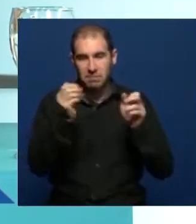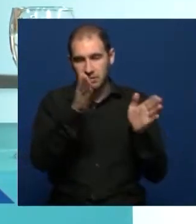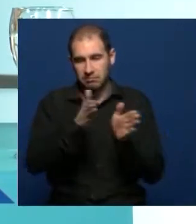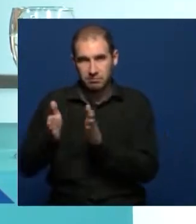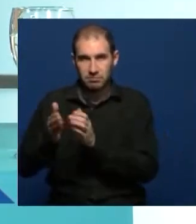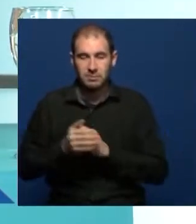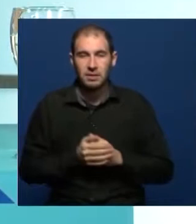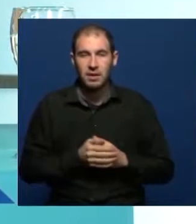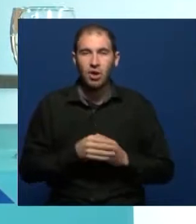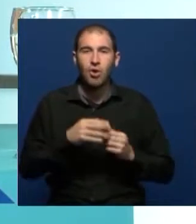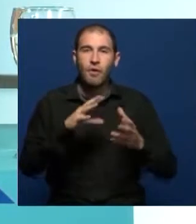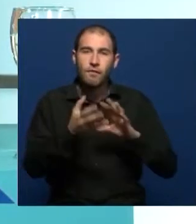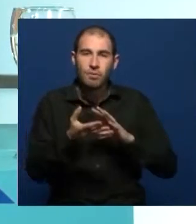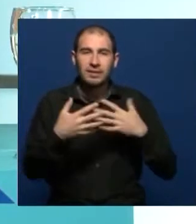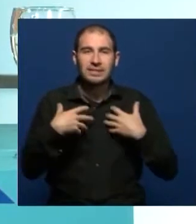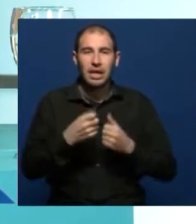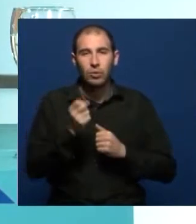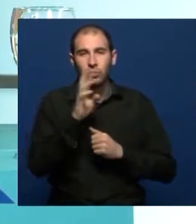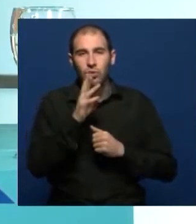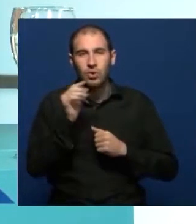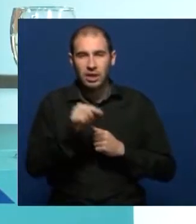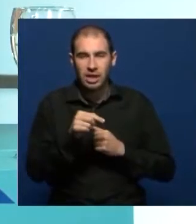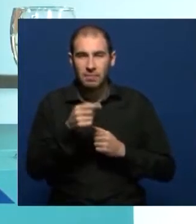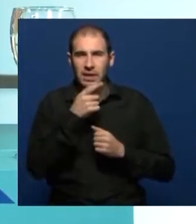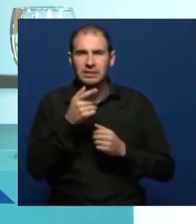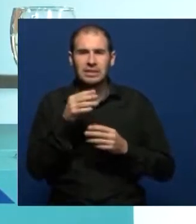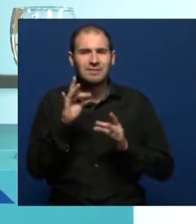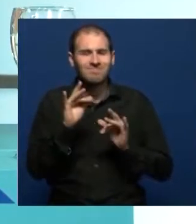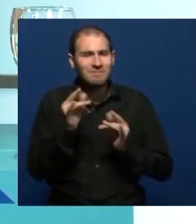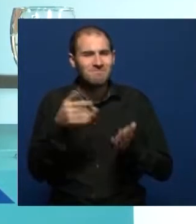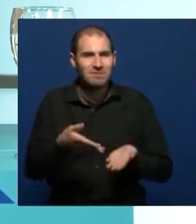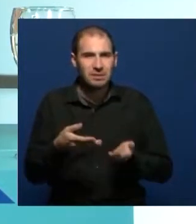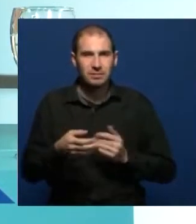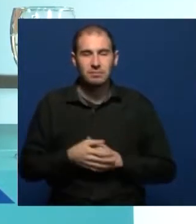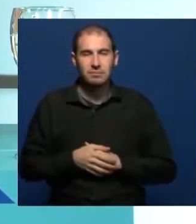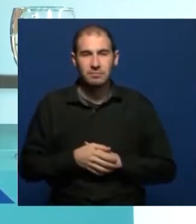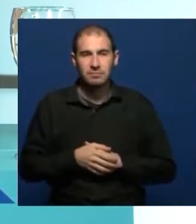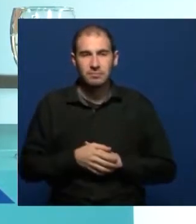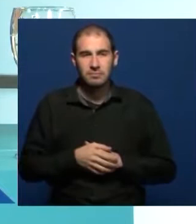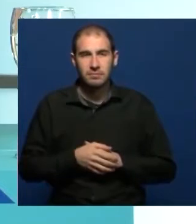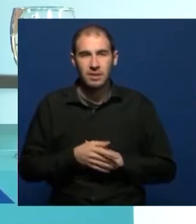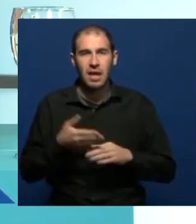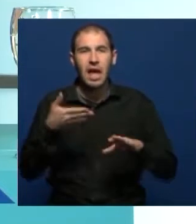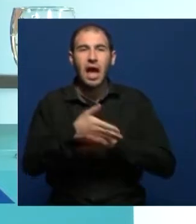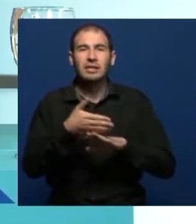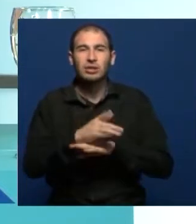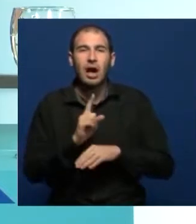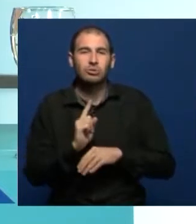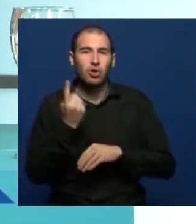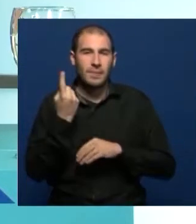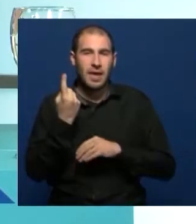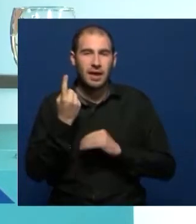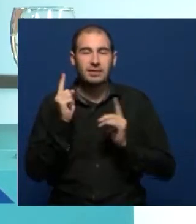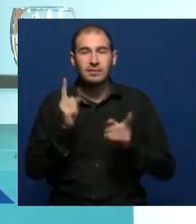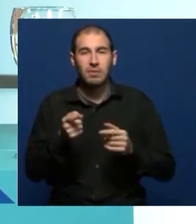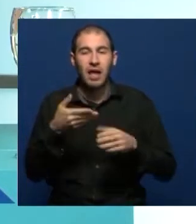¿no? La manera en la que la salud de las mujeres se ve comprometida en el acceso a la autonomía y en